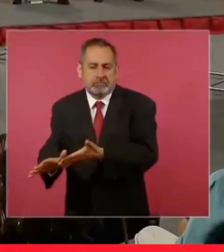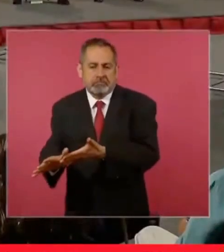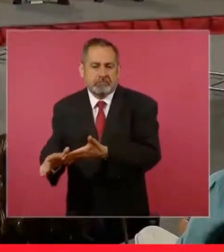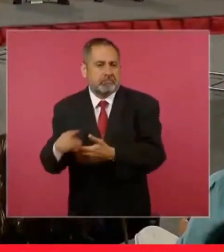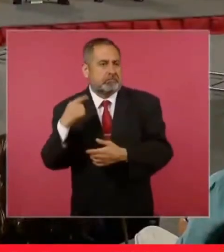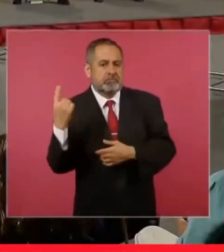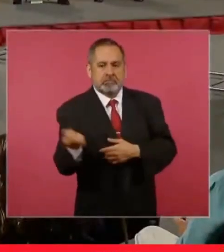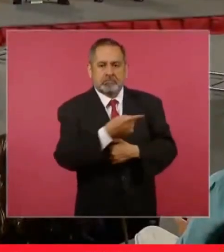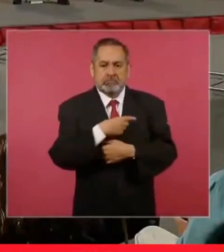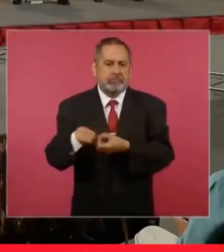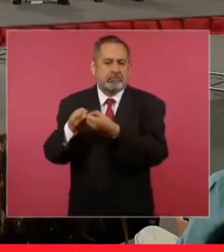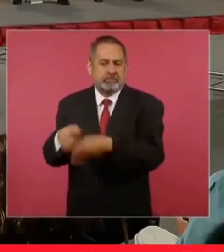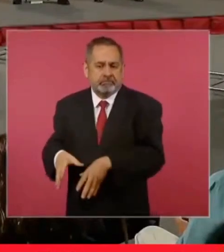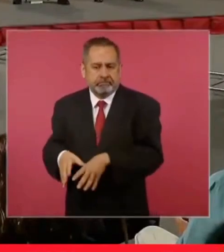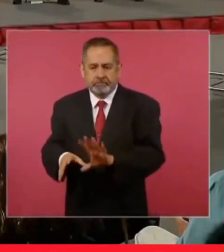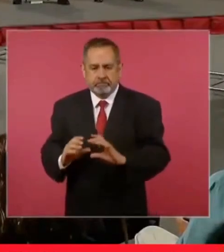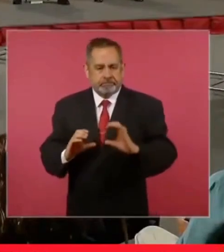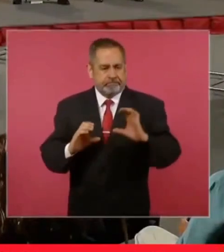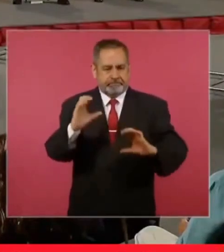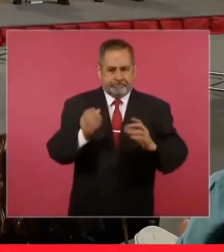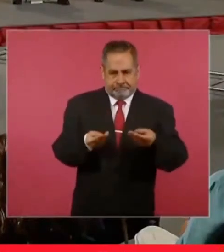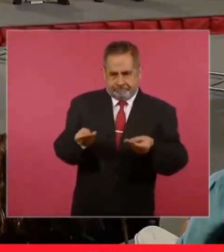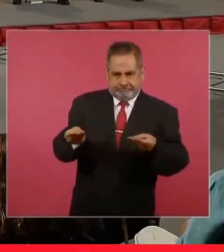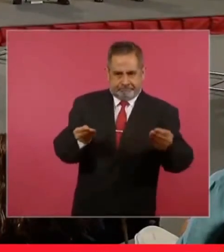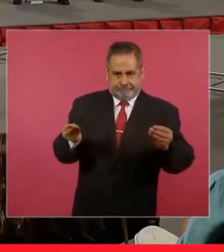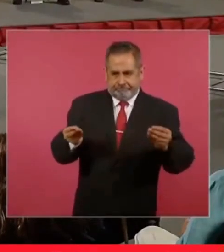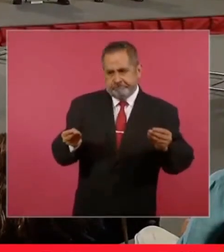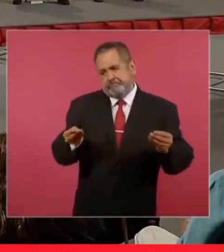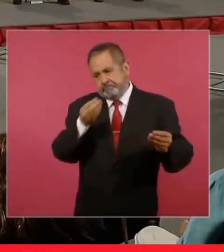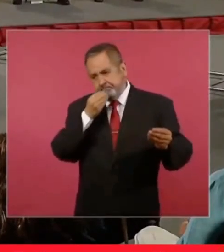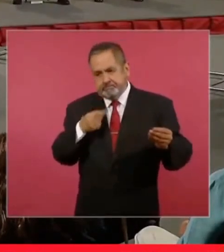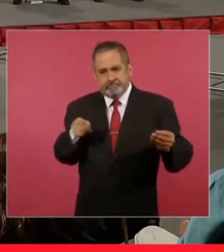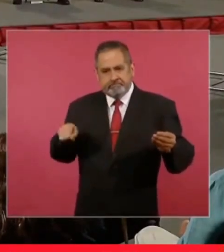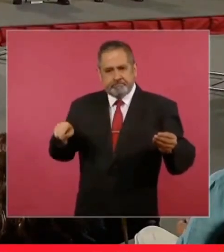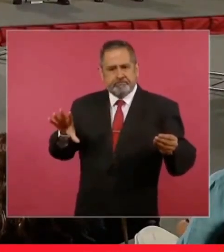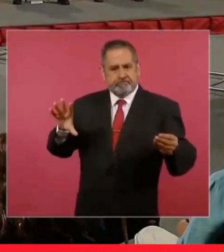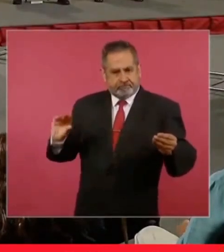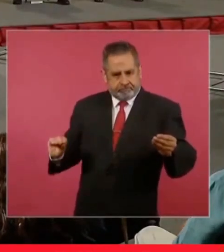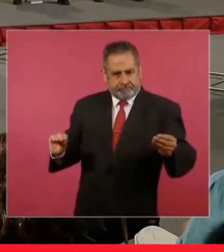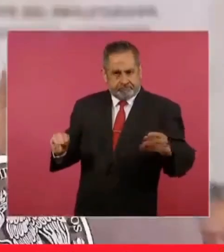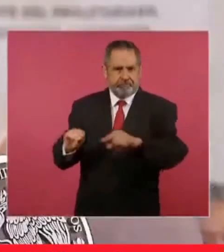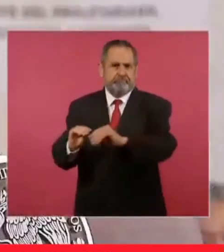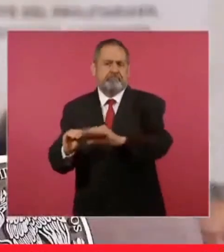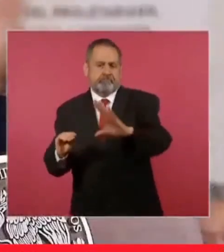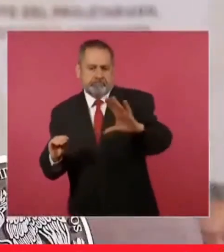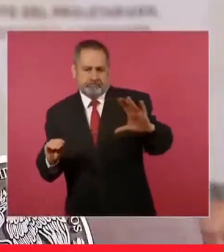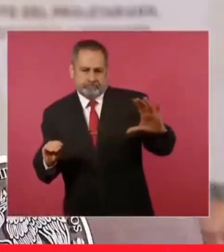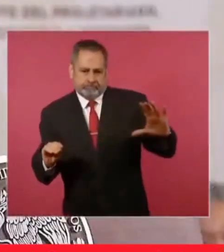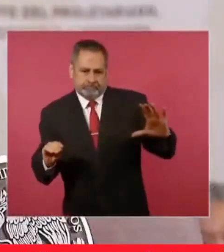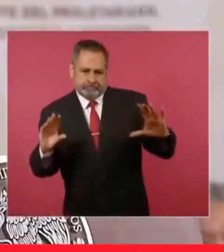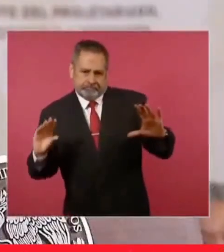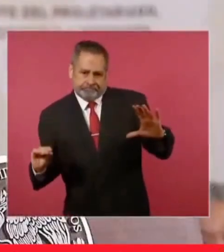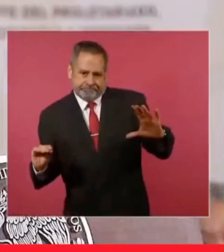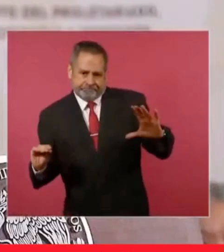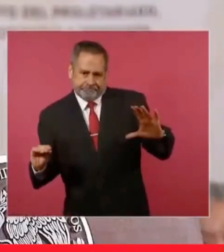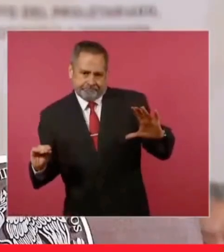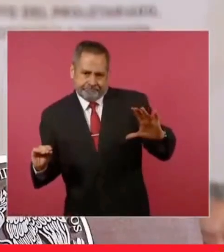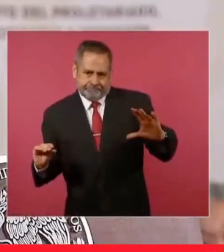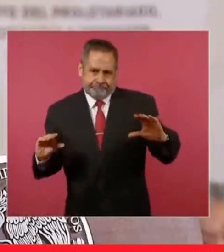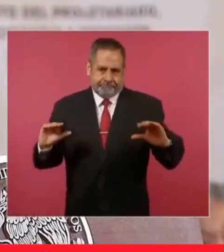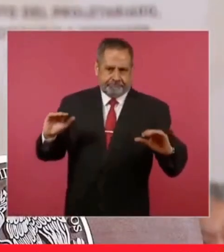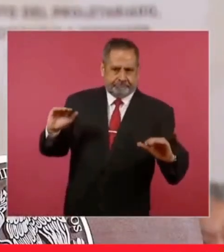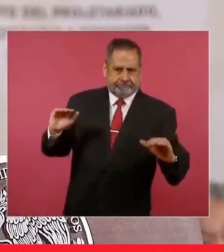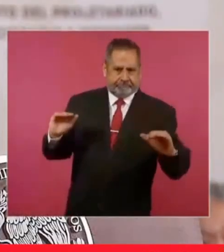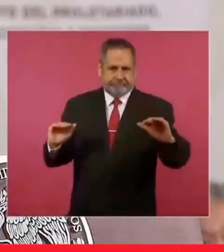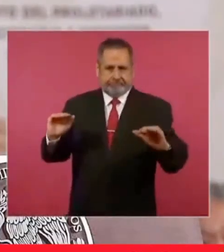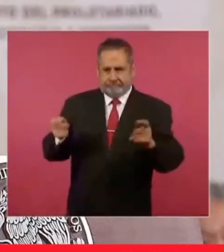del sistema interconectado. Es decir, se afecta un porcentaje el que se requiera para no afectar la totalidad del sistema